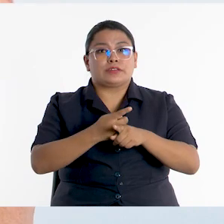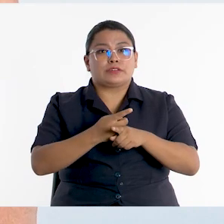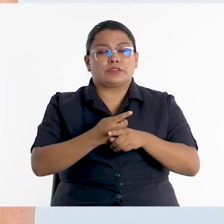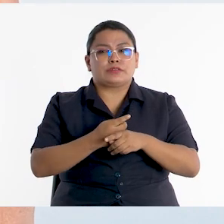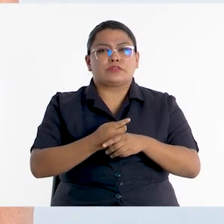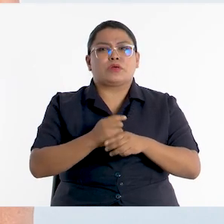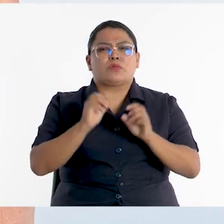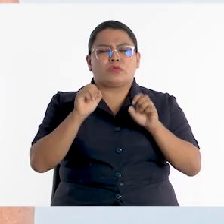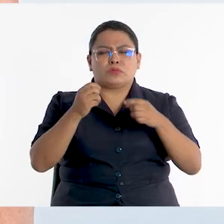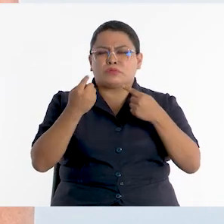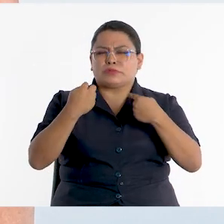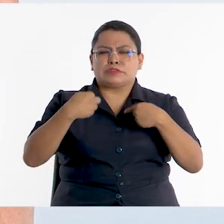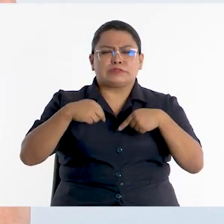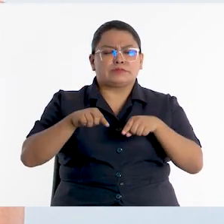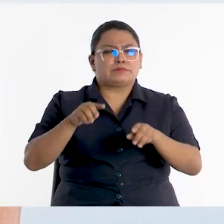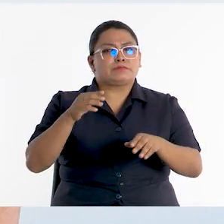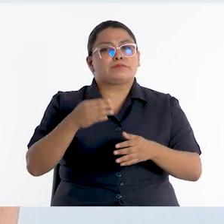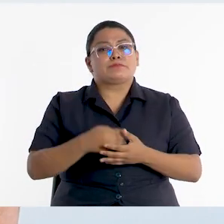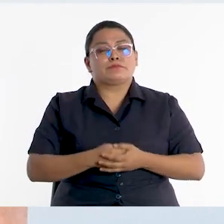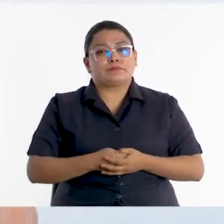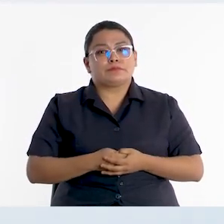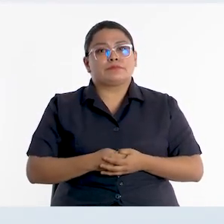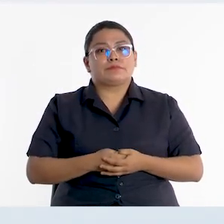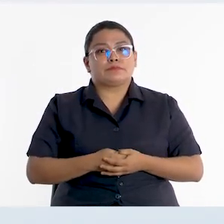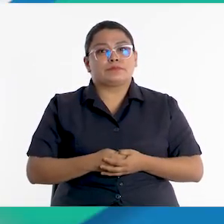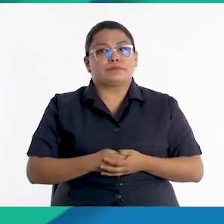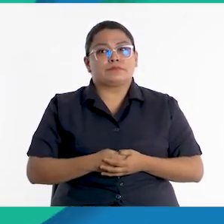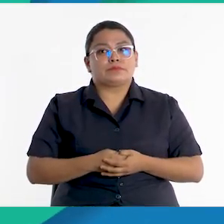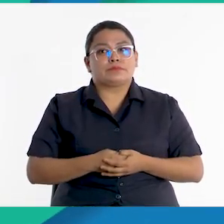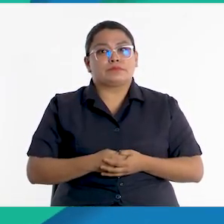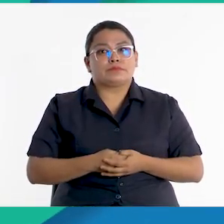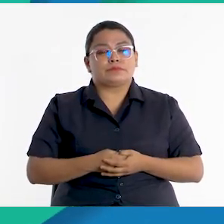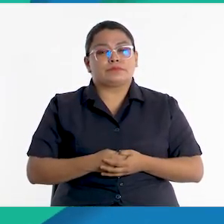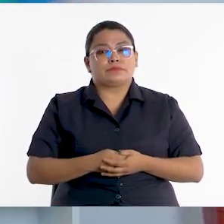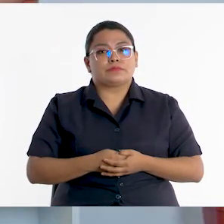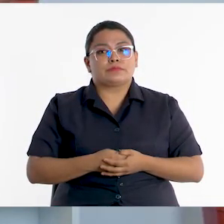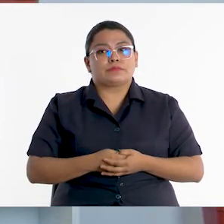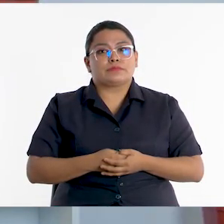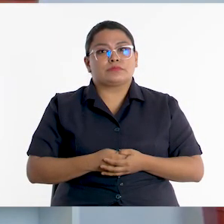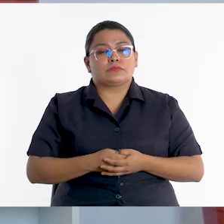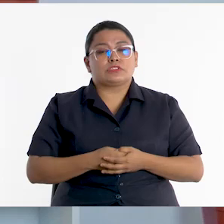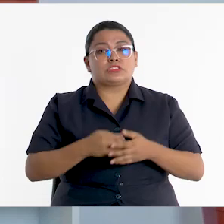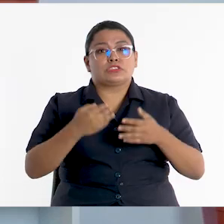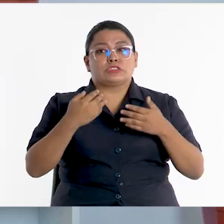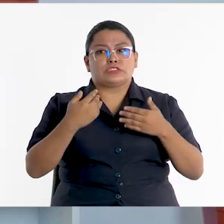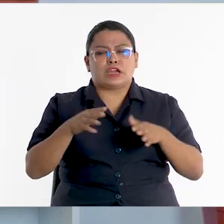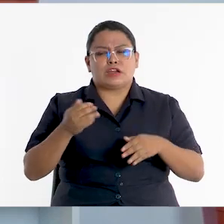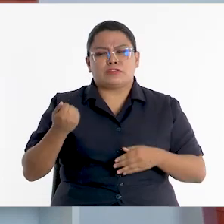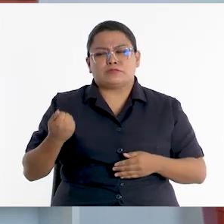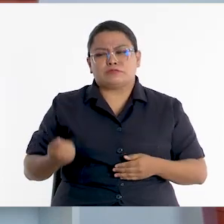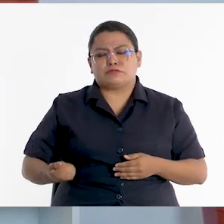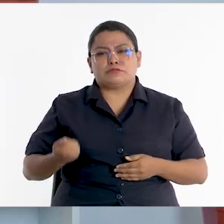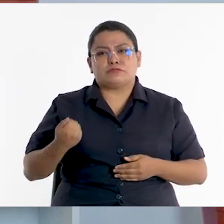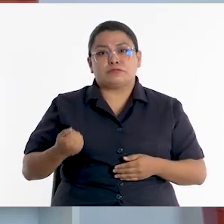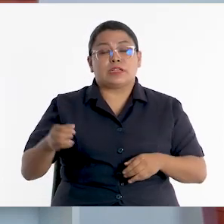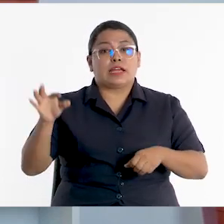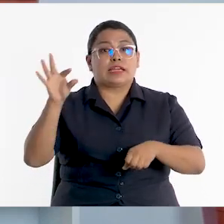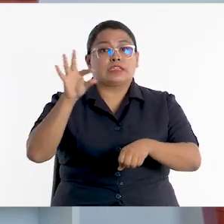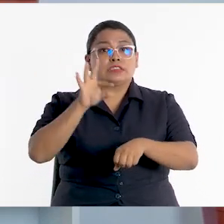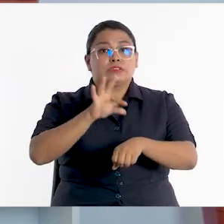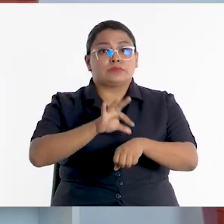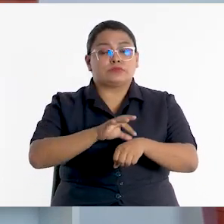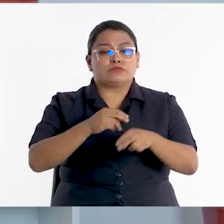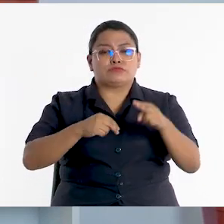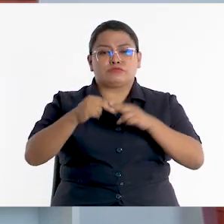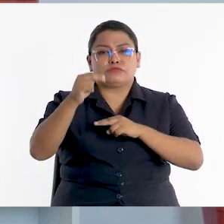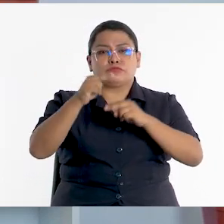Así podemos seguir sucesivamente. Una vez el estudiante ha tenido la experiencia